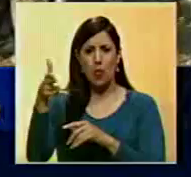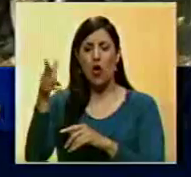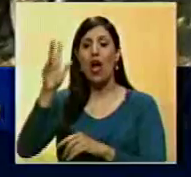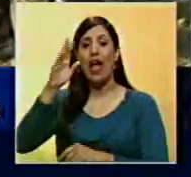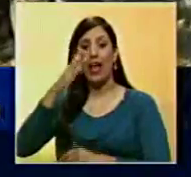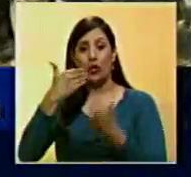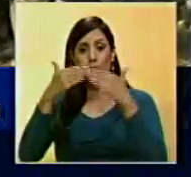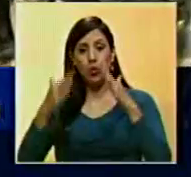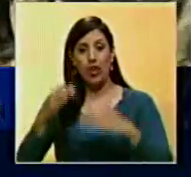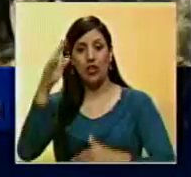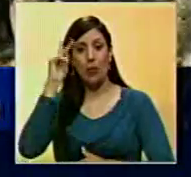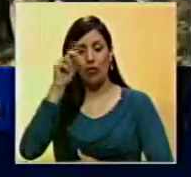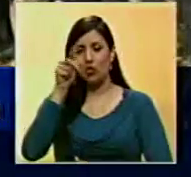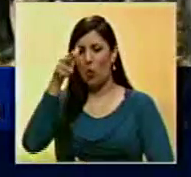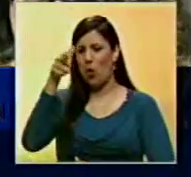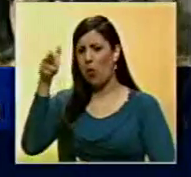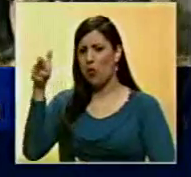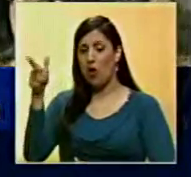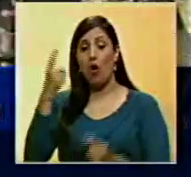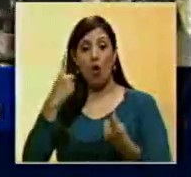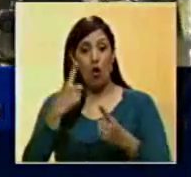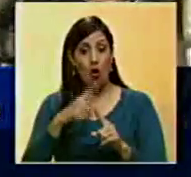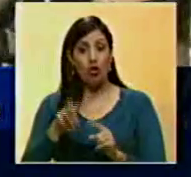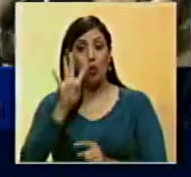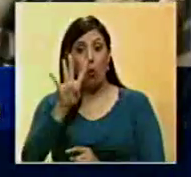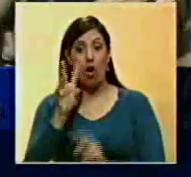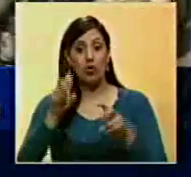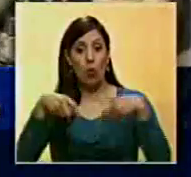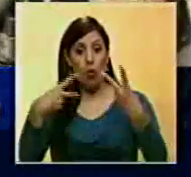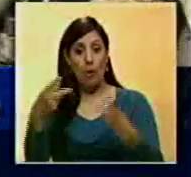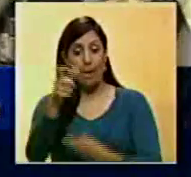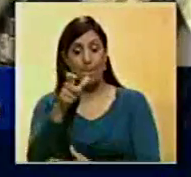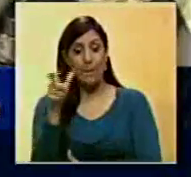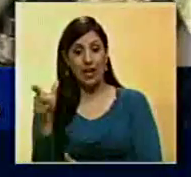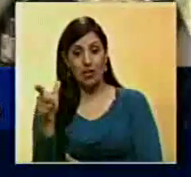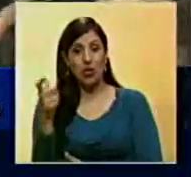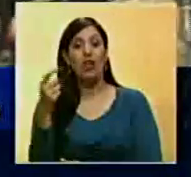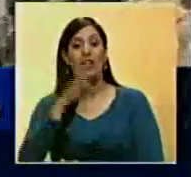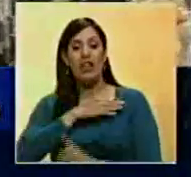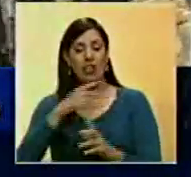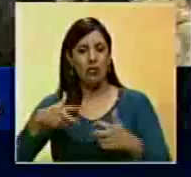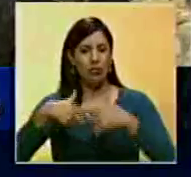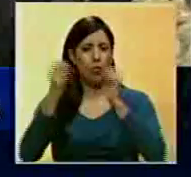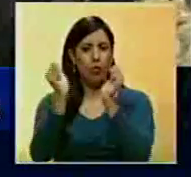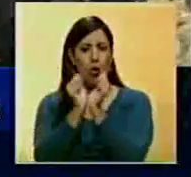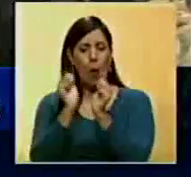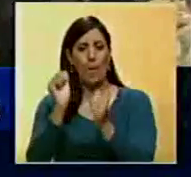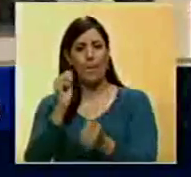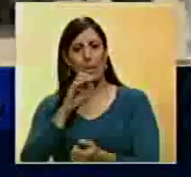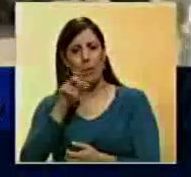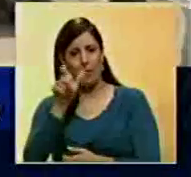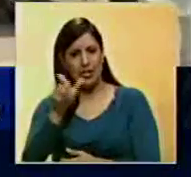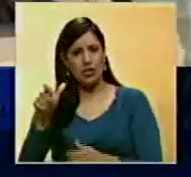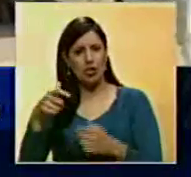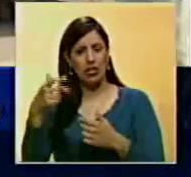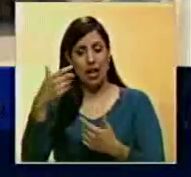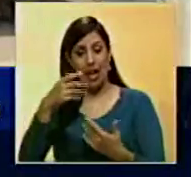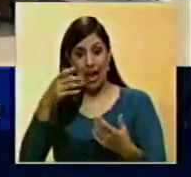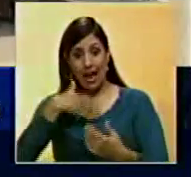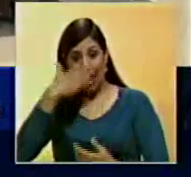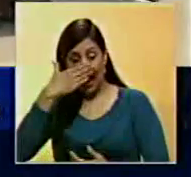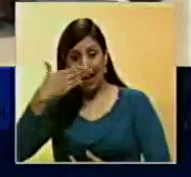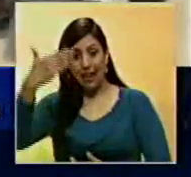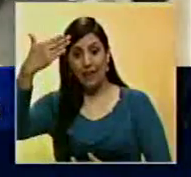el cuerpo de seguridad precisó que los cuatro atacantes fueron abatidos cuando se enfrentaron a la policía el grupo de talibanes